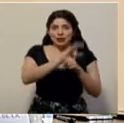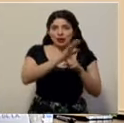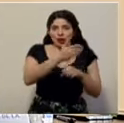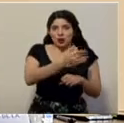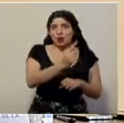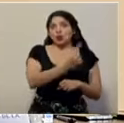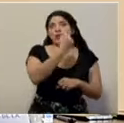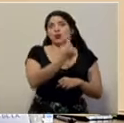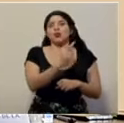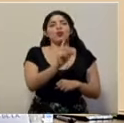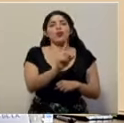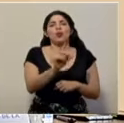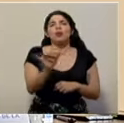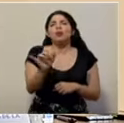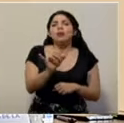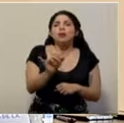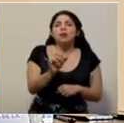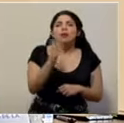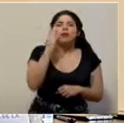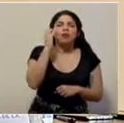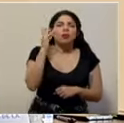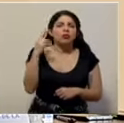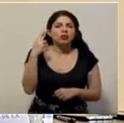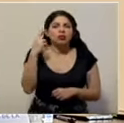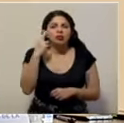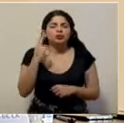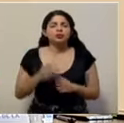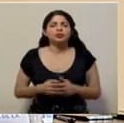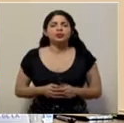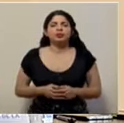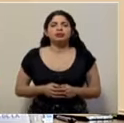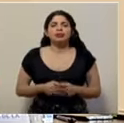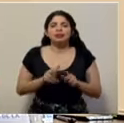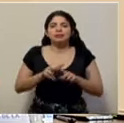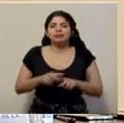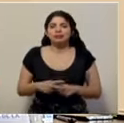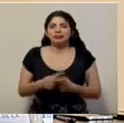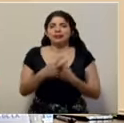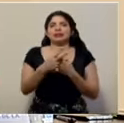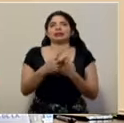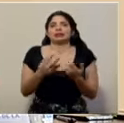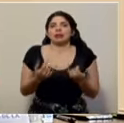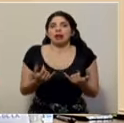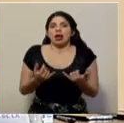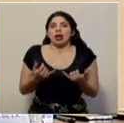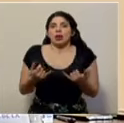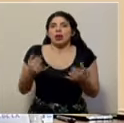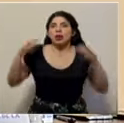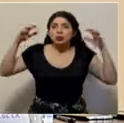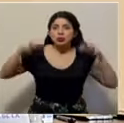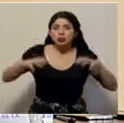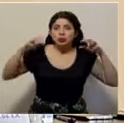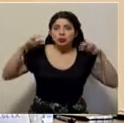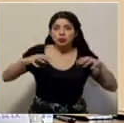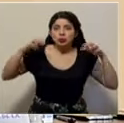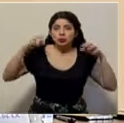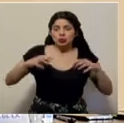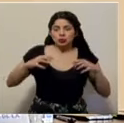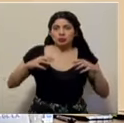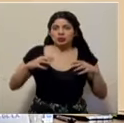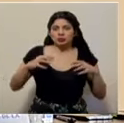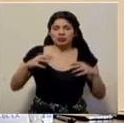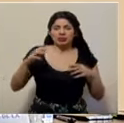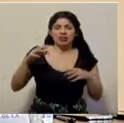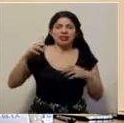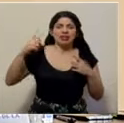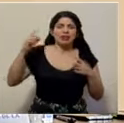COVID-19, sino además por el inicio activo que ha tenido el periodo lluvioso, una temporada